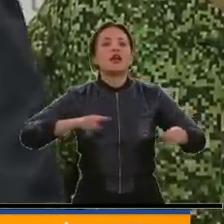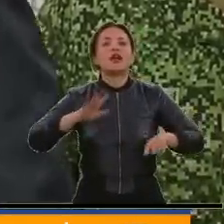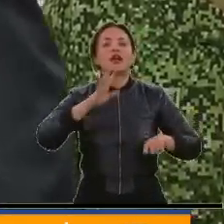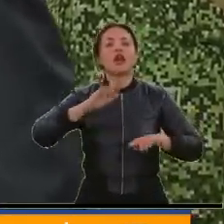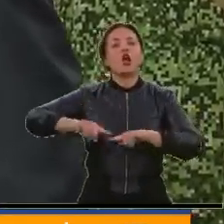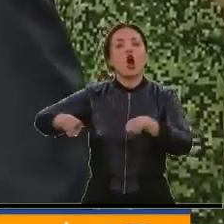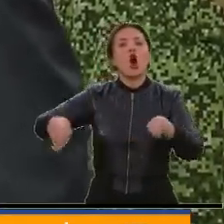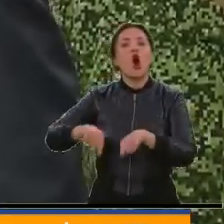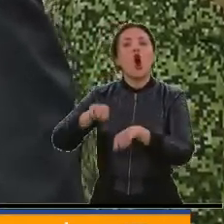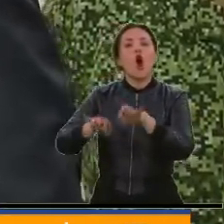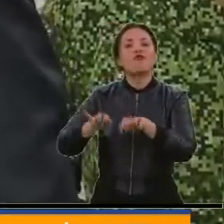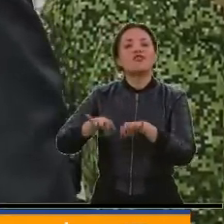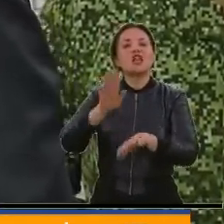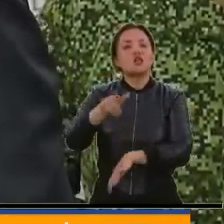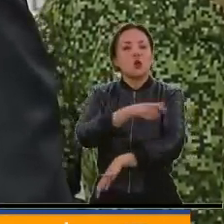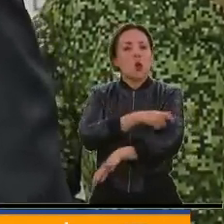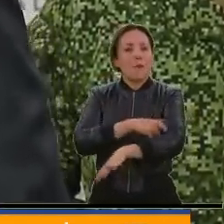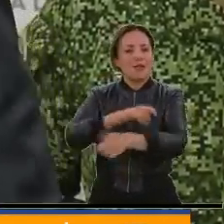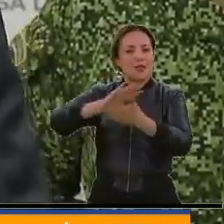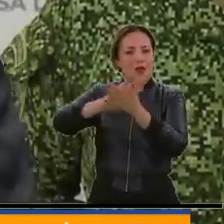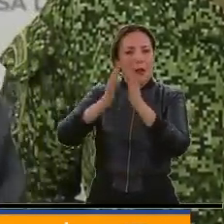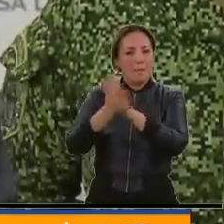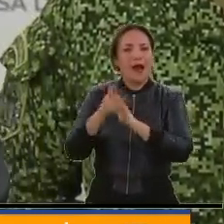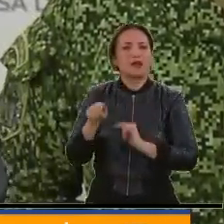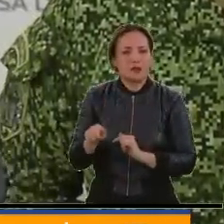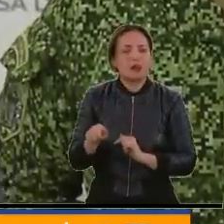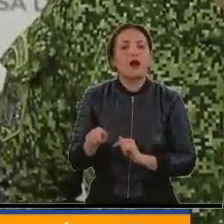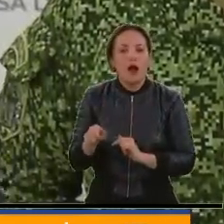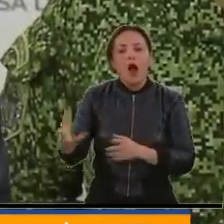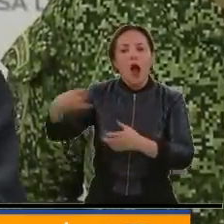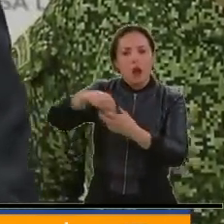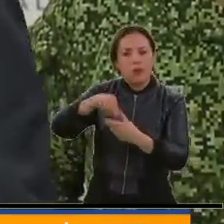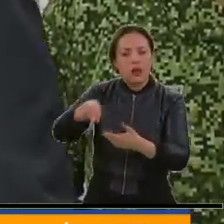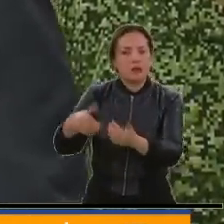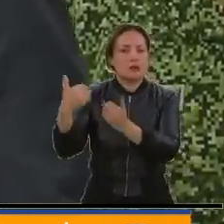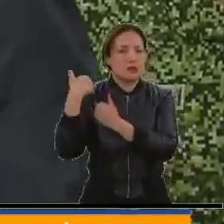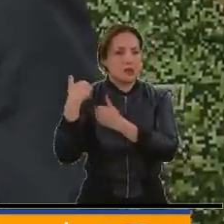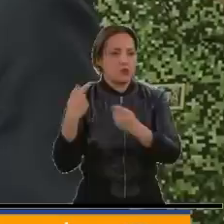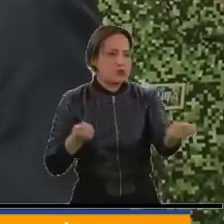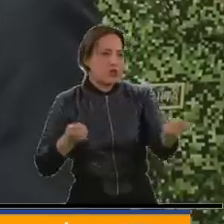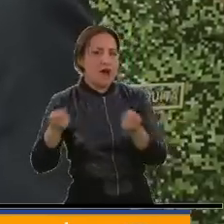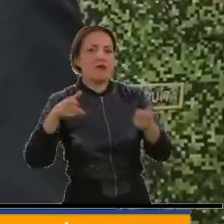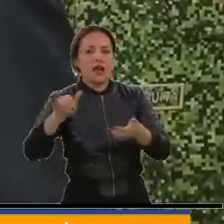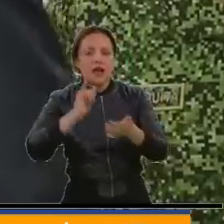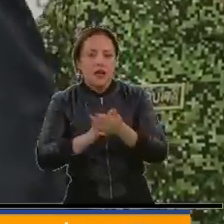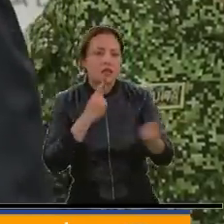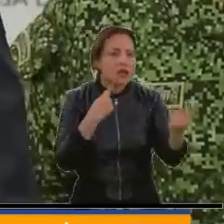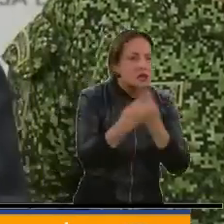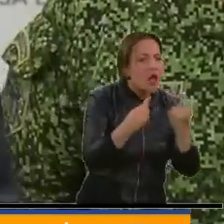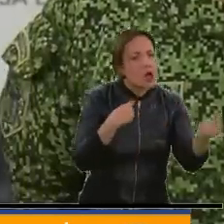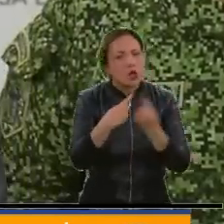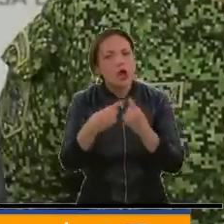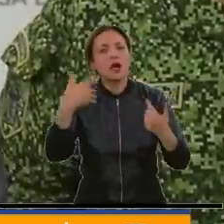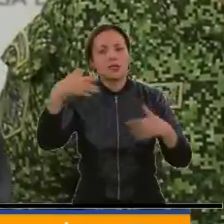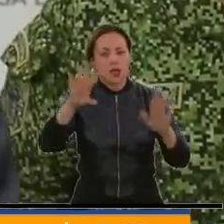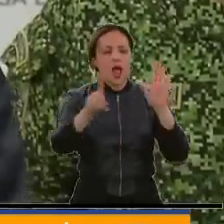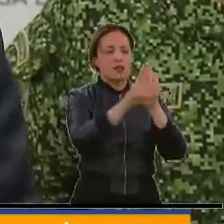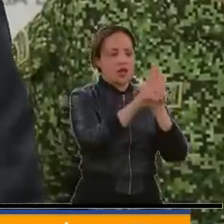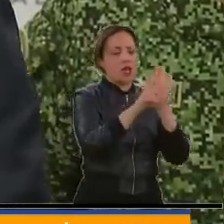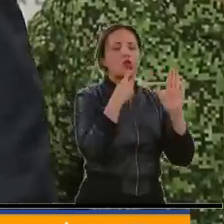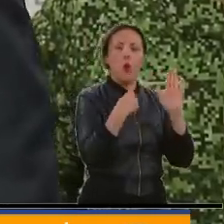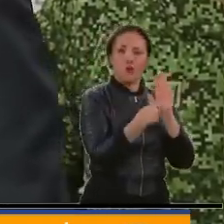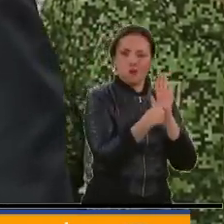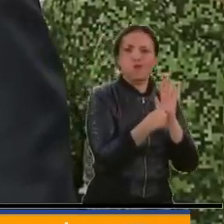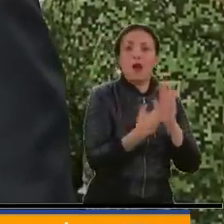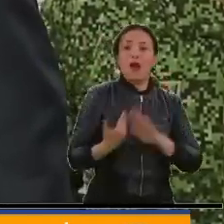Oficina del Alto Comisionado para la Paz, han estado estos diálogos. En los decretos lo decimos y lo expliqué en las últimas 48